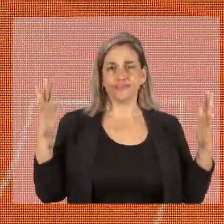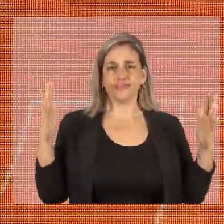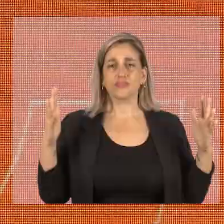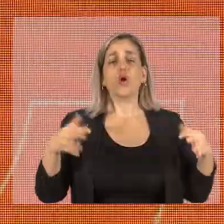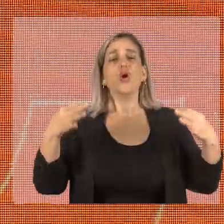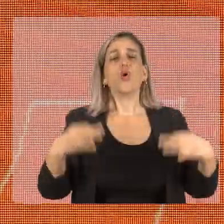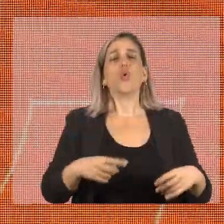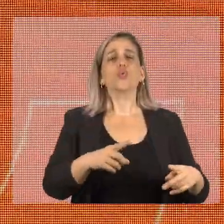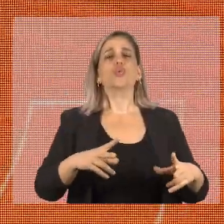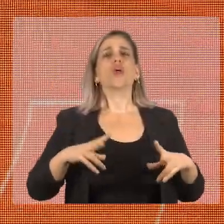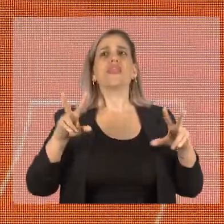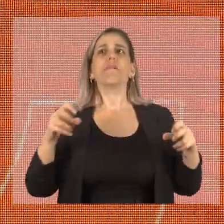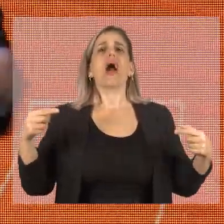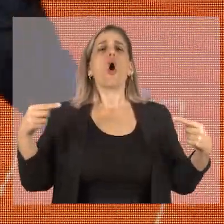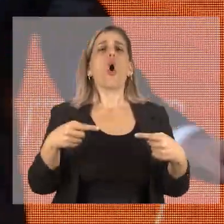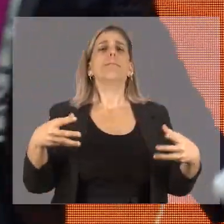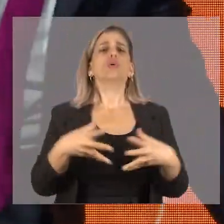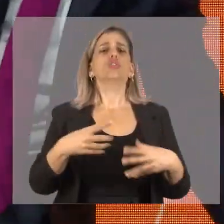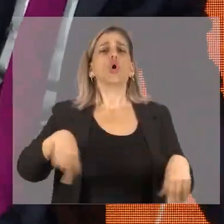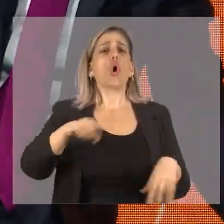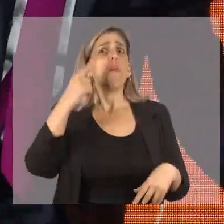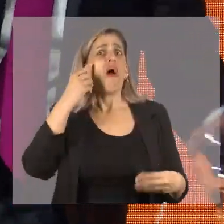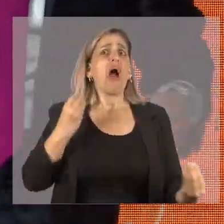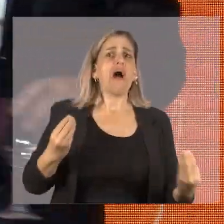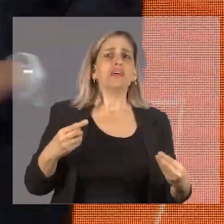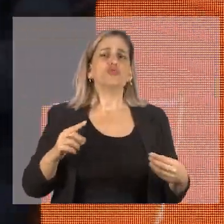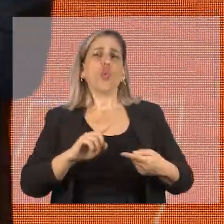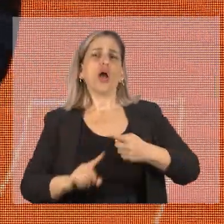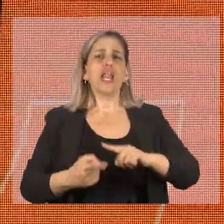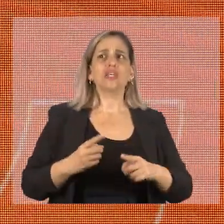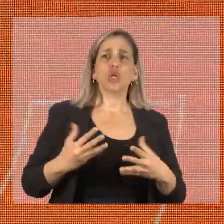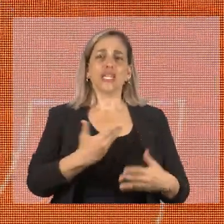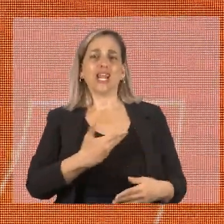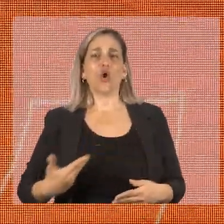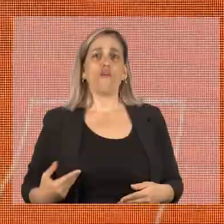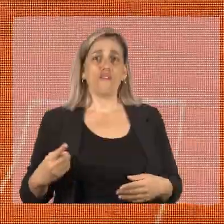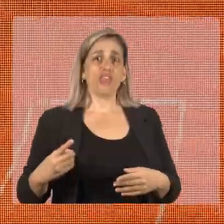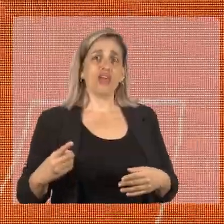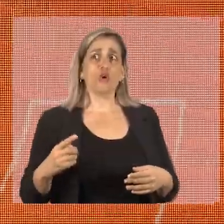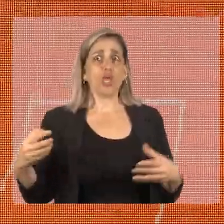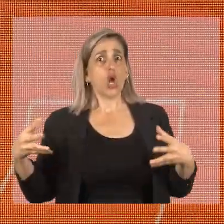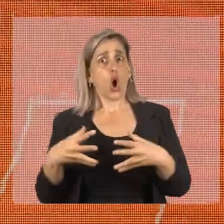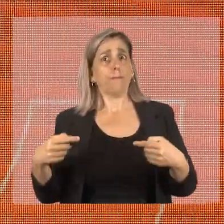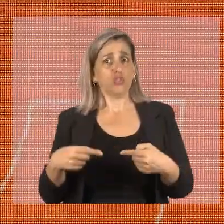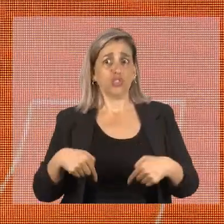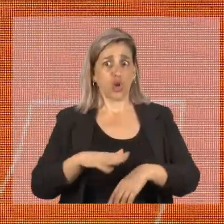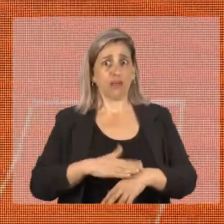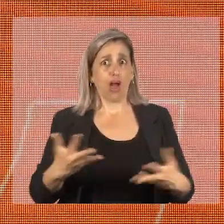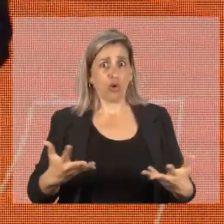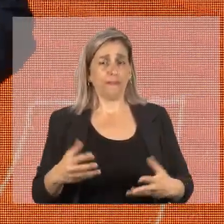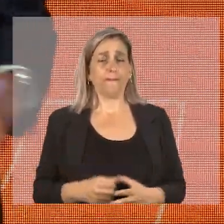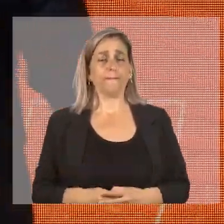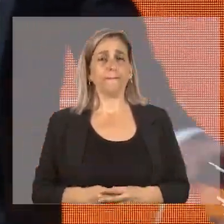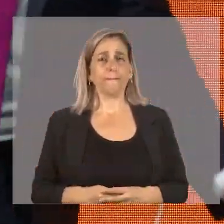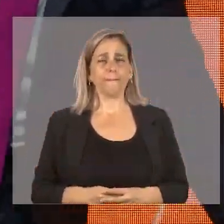Hablando justamente de la oposición, ¿cómo ve, presidente, el relacionamiento entre el gobierno y la oposición en este